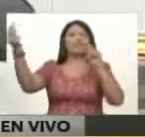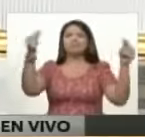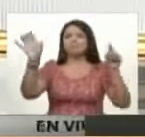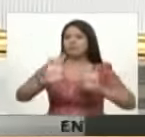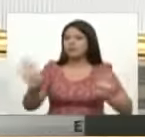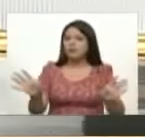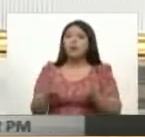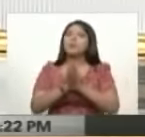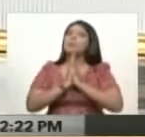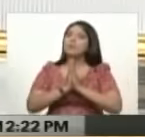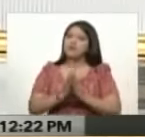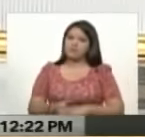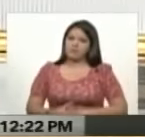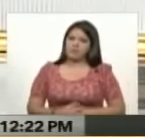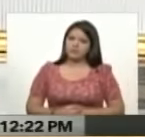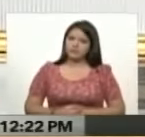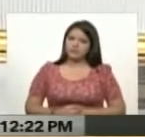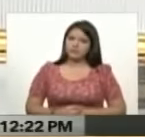Orden.